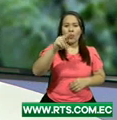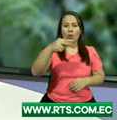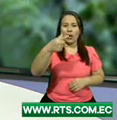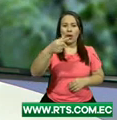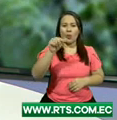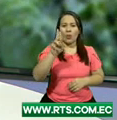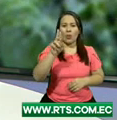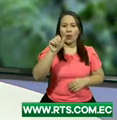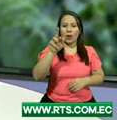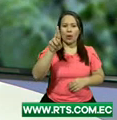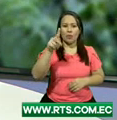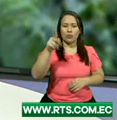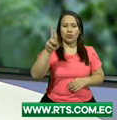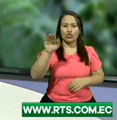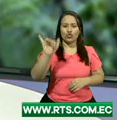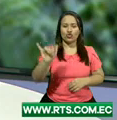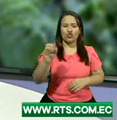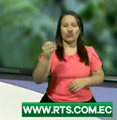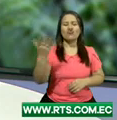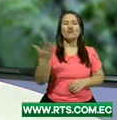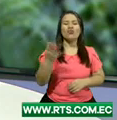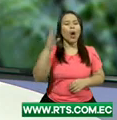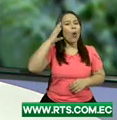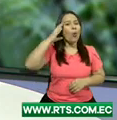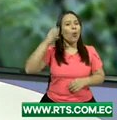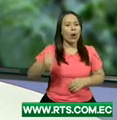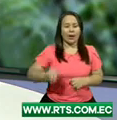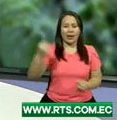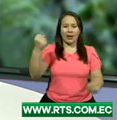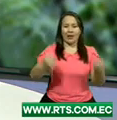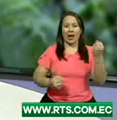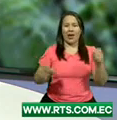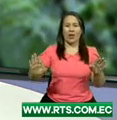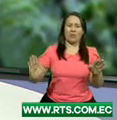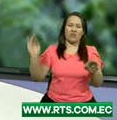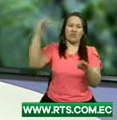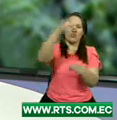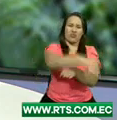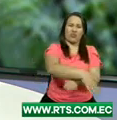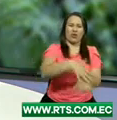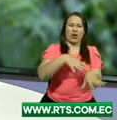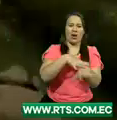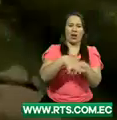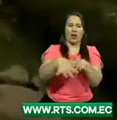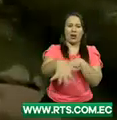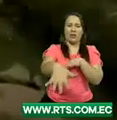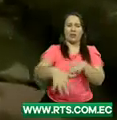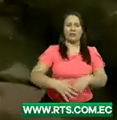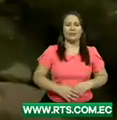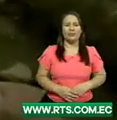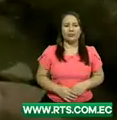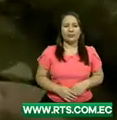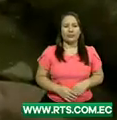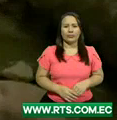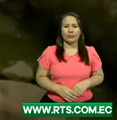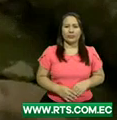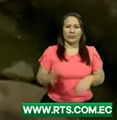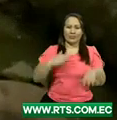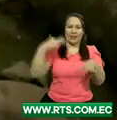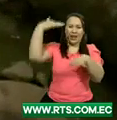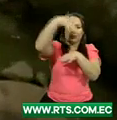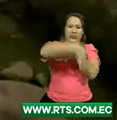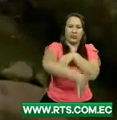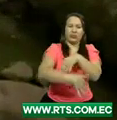provincia del azuay el vehículo en el que viajaban las víctimas cayó al río al fondo del